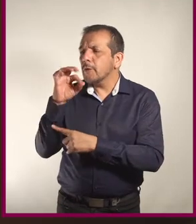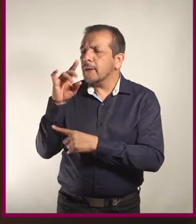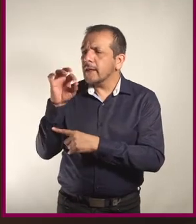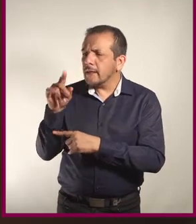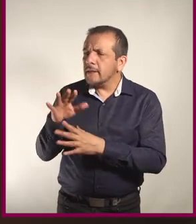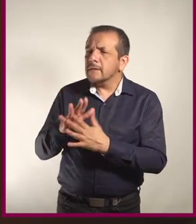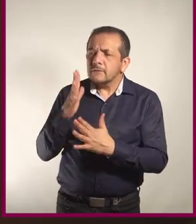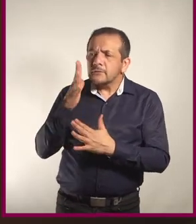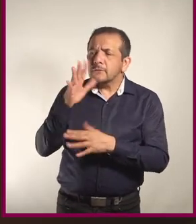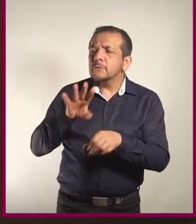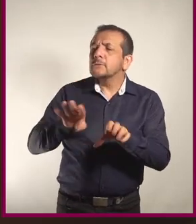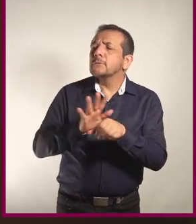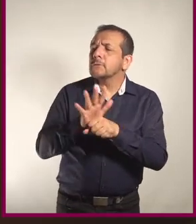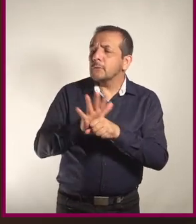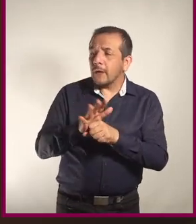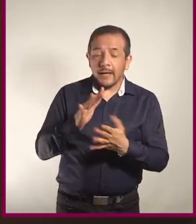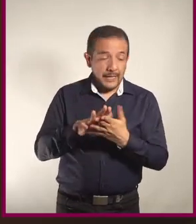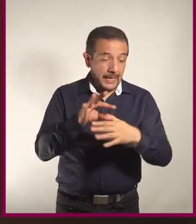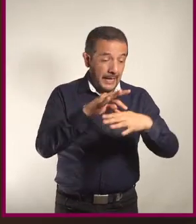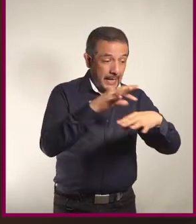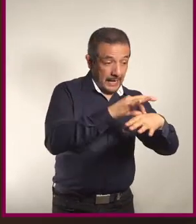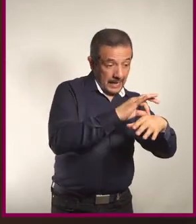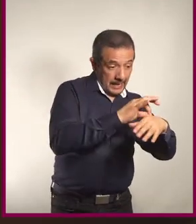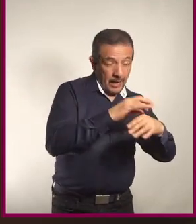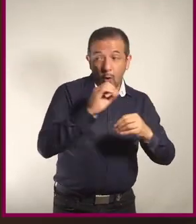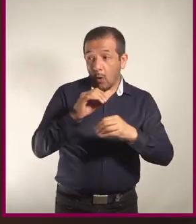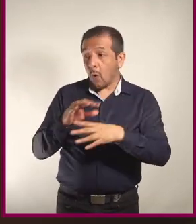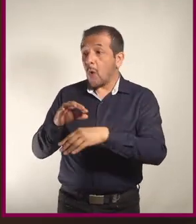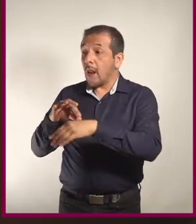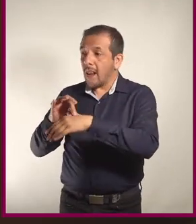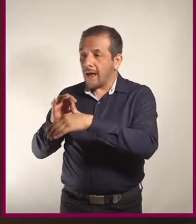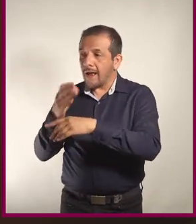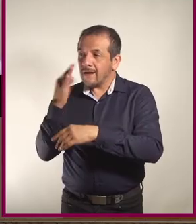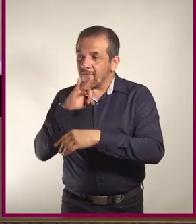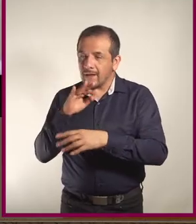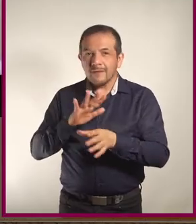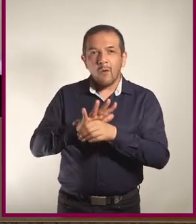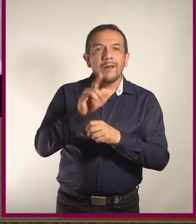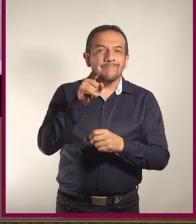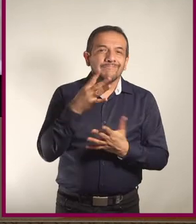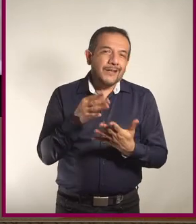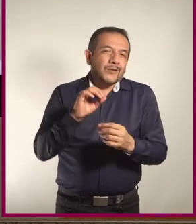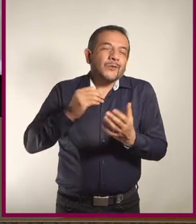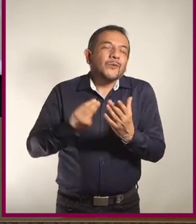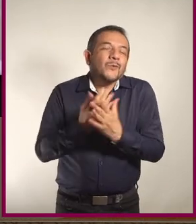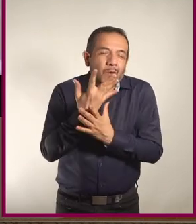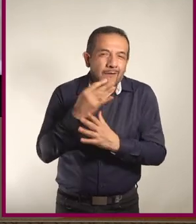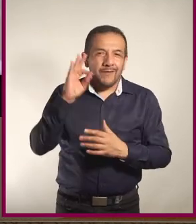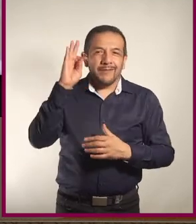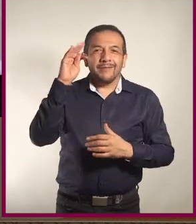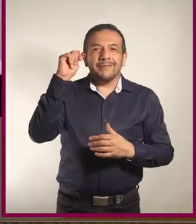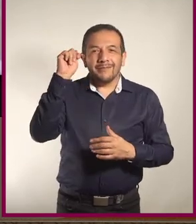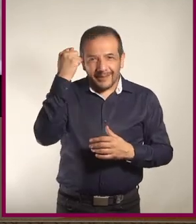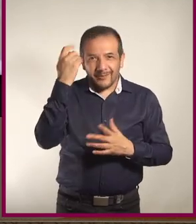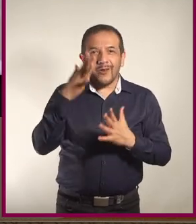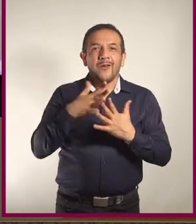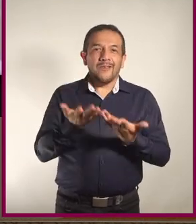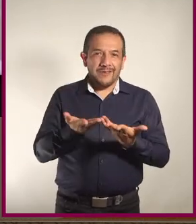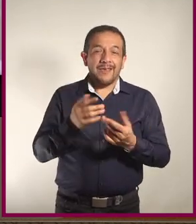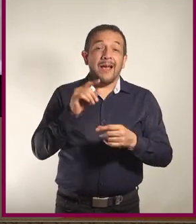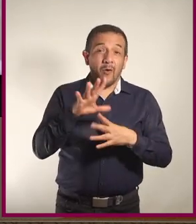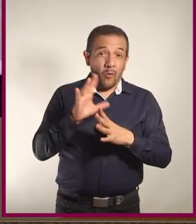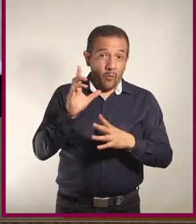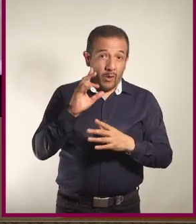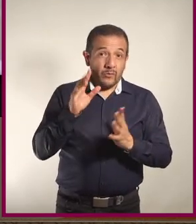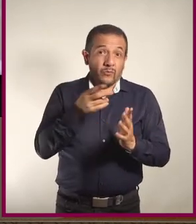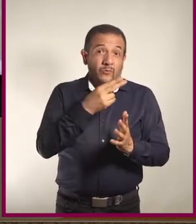futuro de las proteínas? ¿Hay alguna diferencia entre la carne real y la carne cultivada? Esa es una nueva tecnología reciente en la